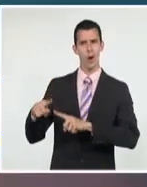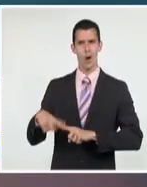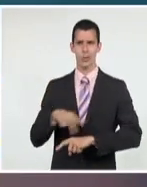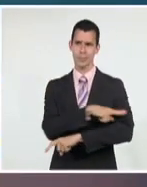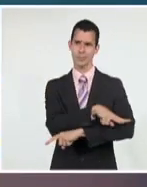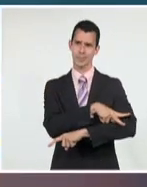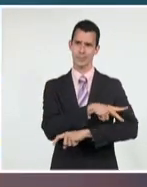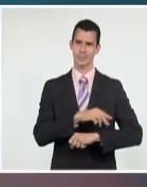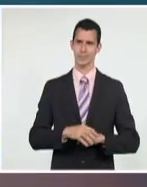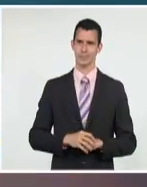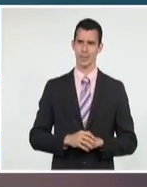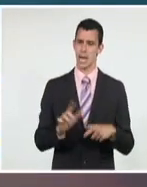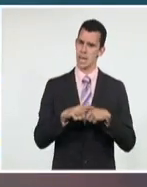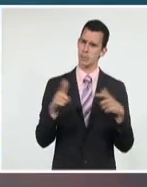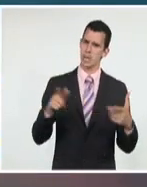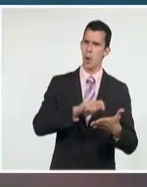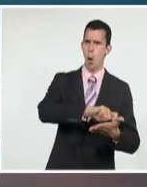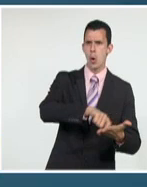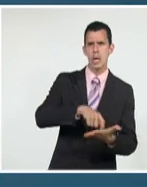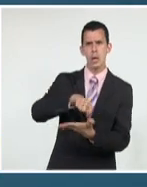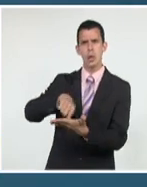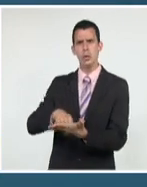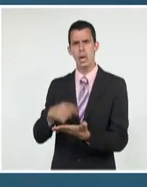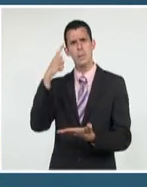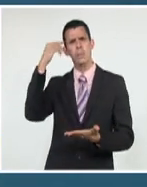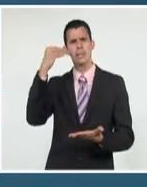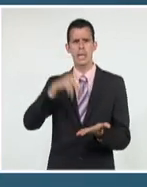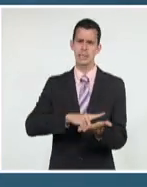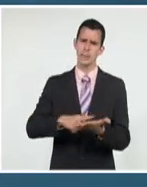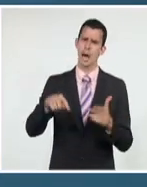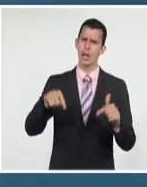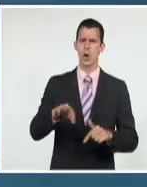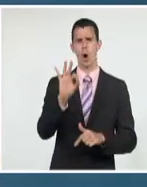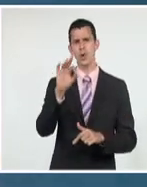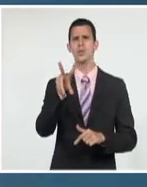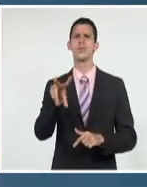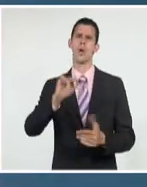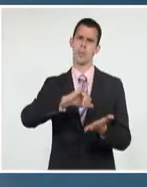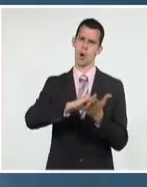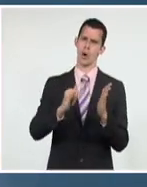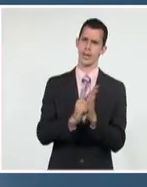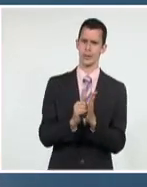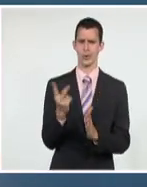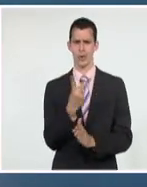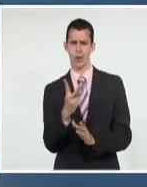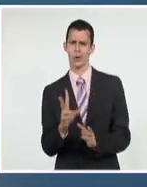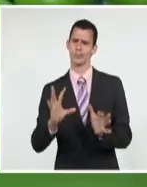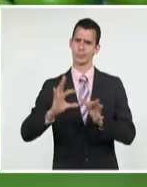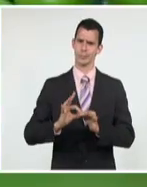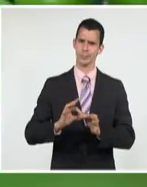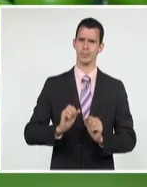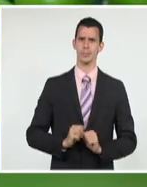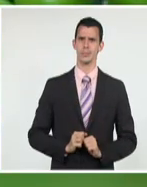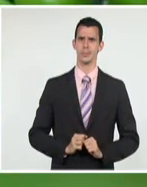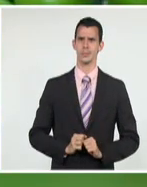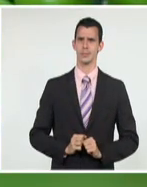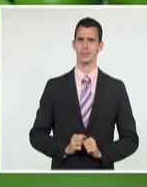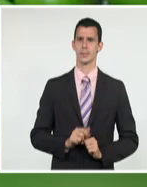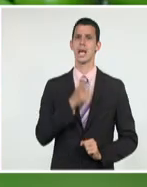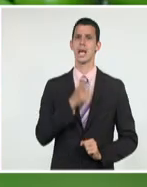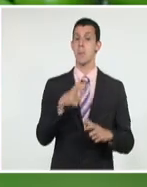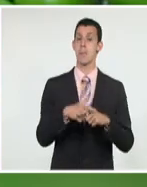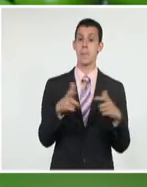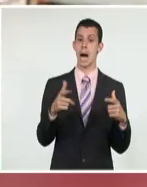exportación esta semana esperan concretar otros ocho convenios la especialista agregó que sobresalen los acuerdos para vender servicios